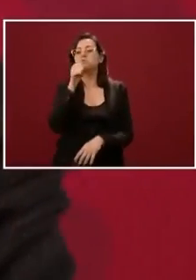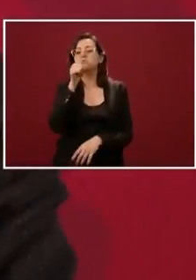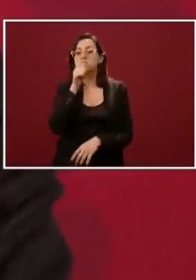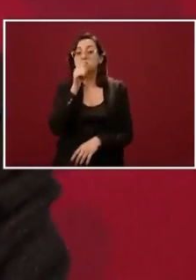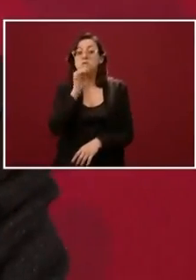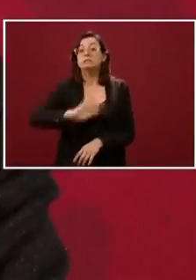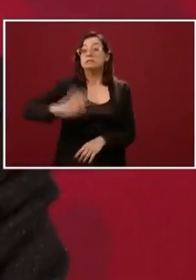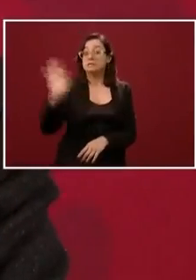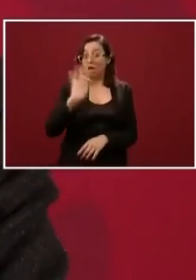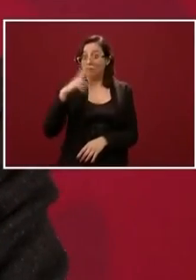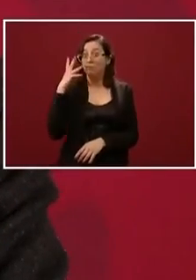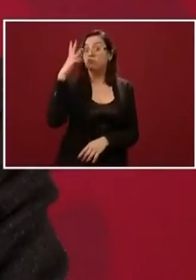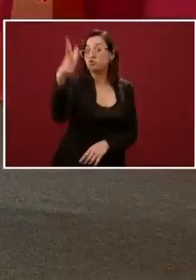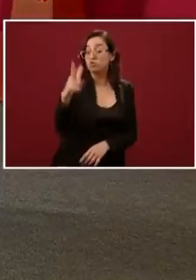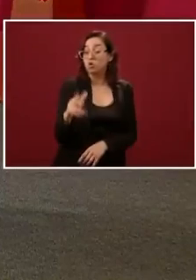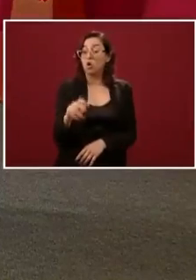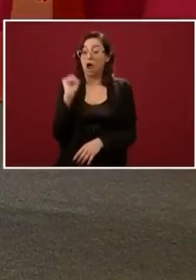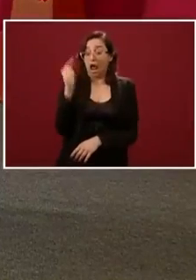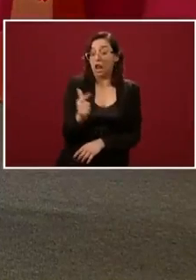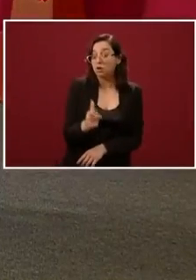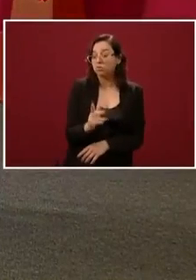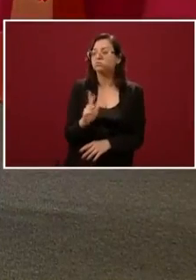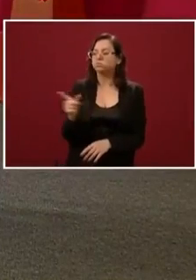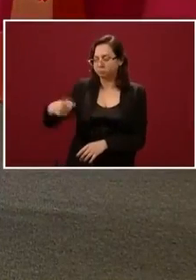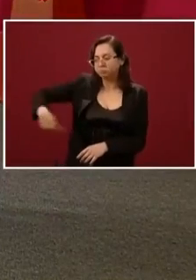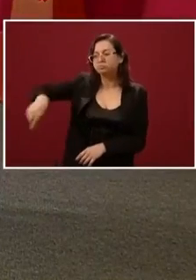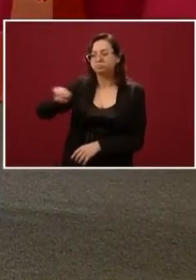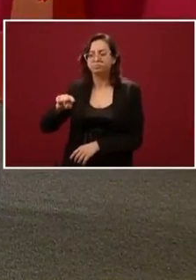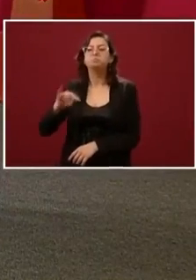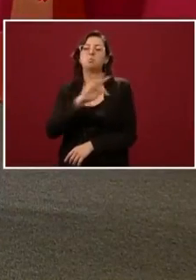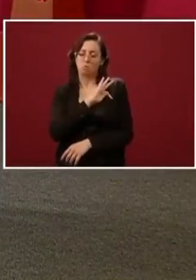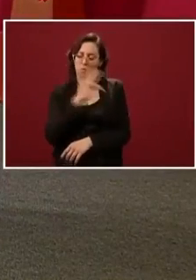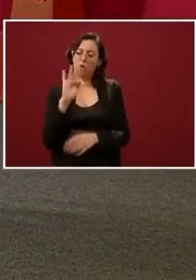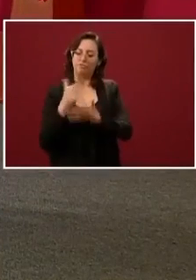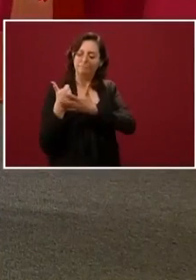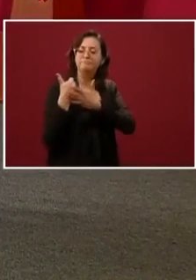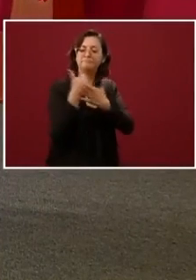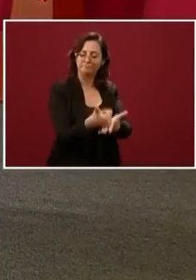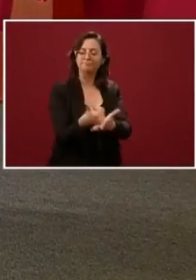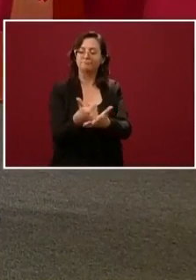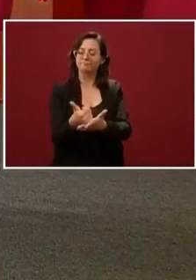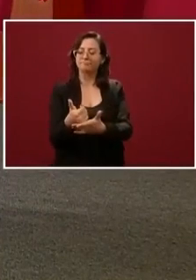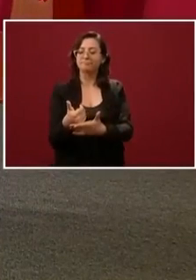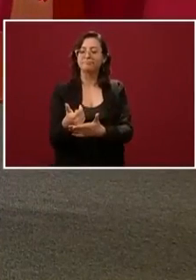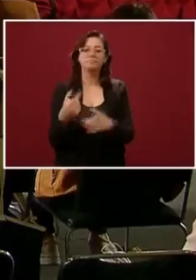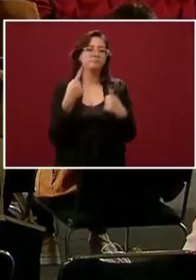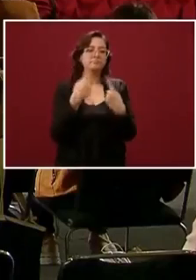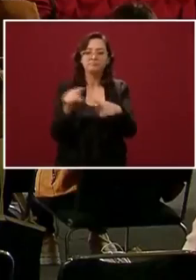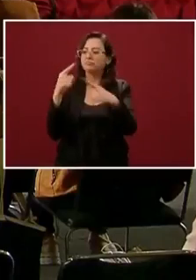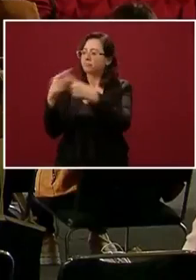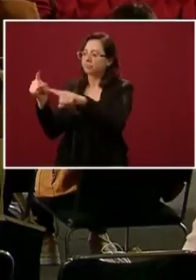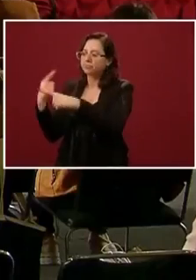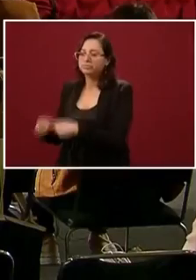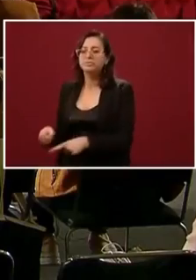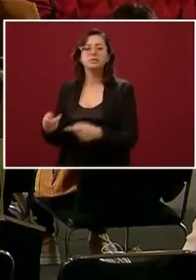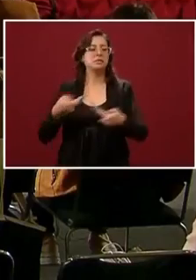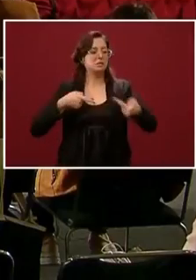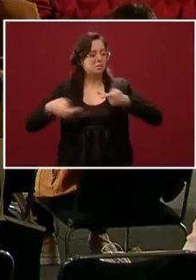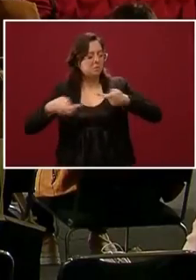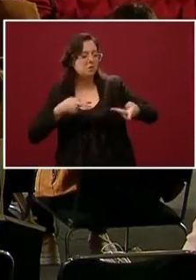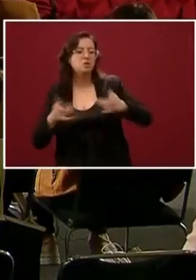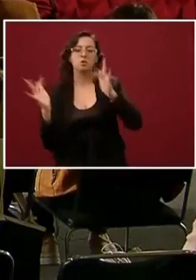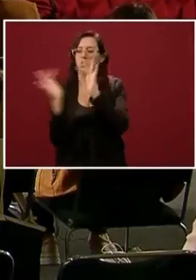el repertorio de los recursos que tiene el gobierno para, si fuera necesario, poder utilizar los distintos mecanismos, la logística,